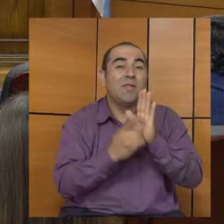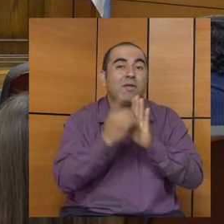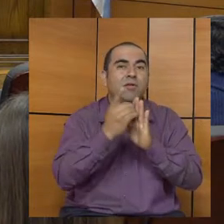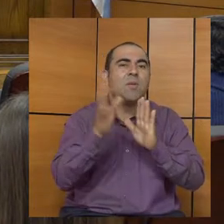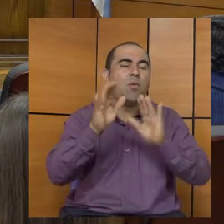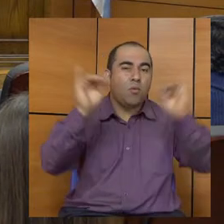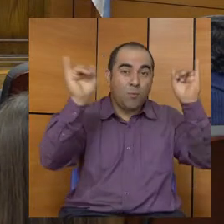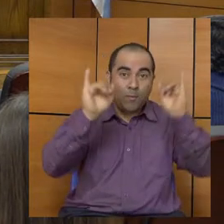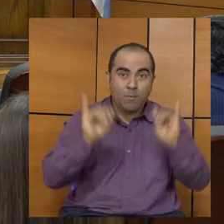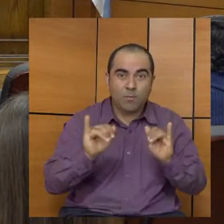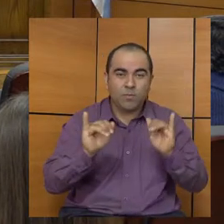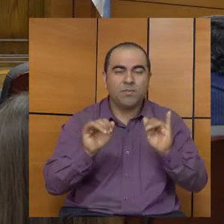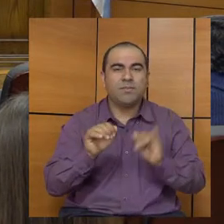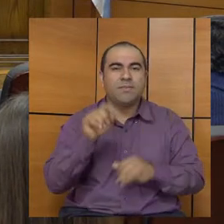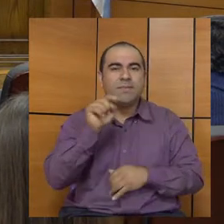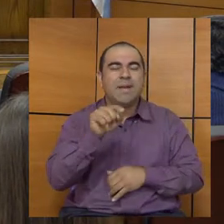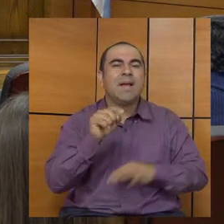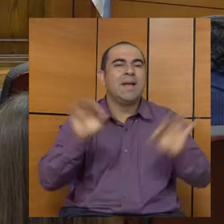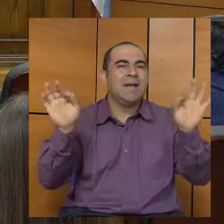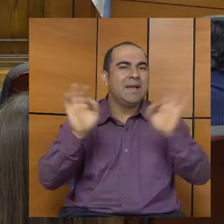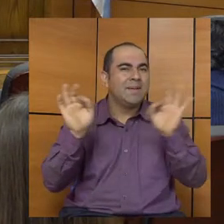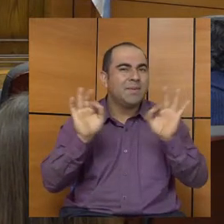modelo para explicar